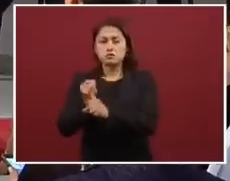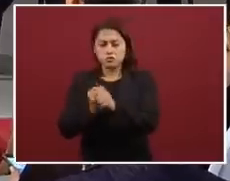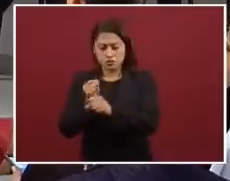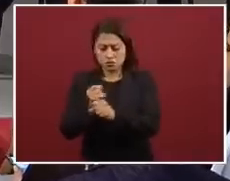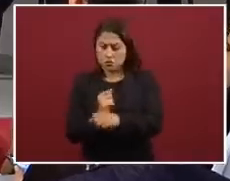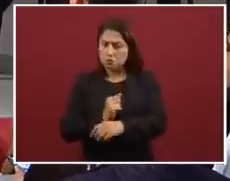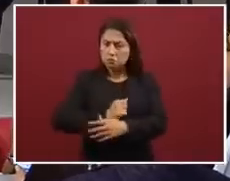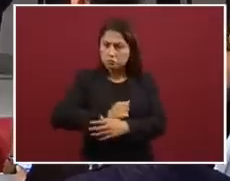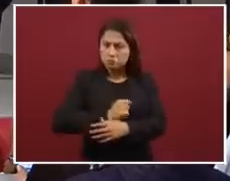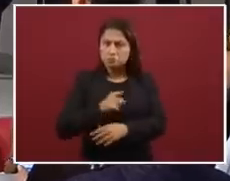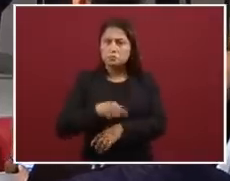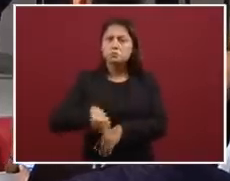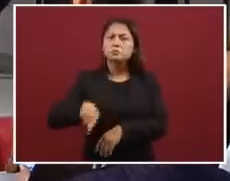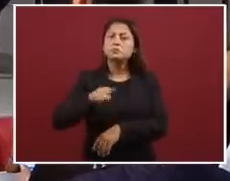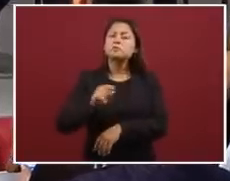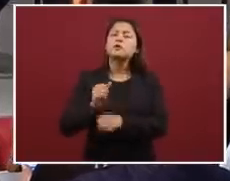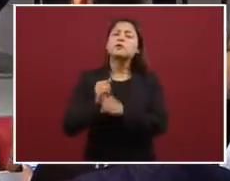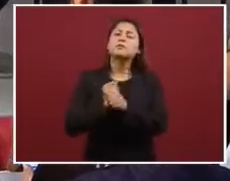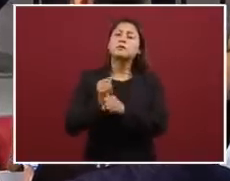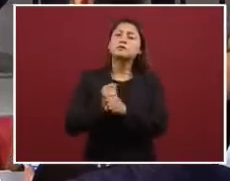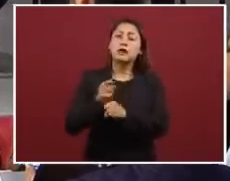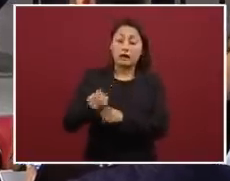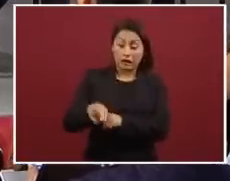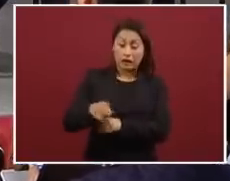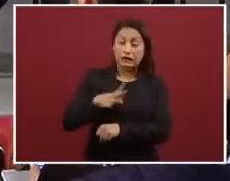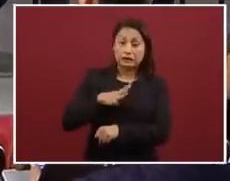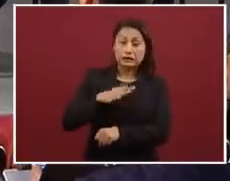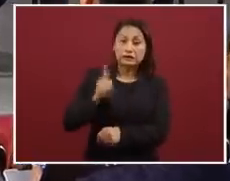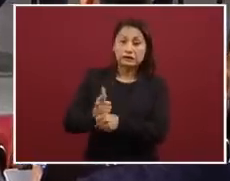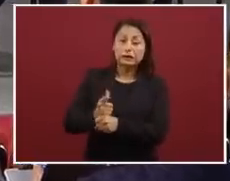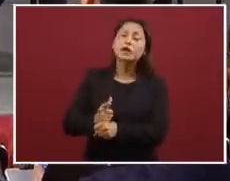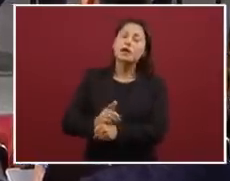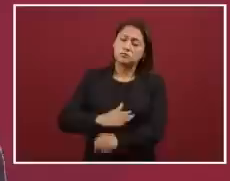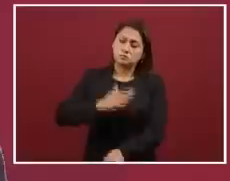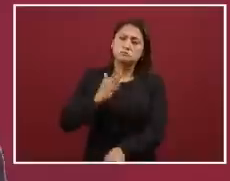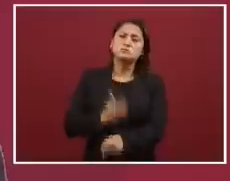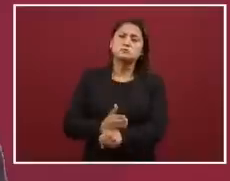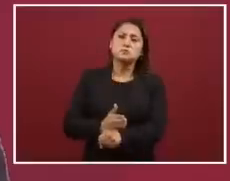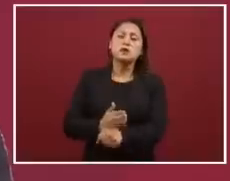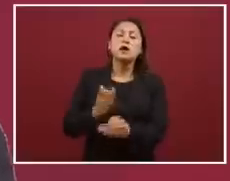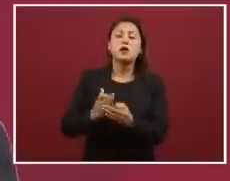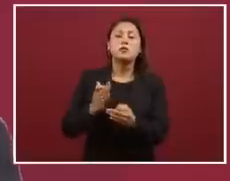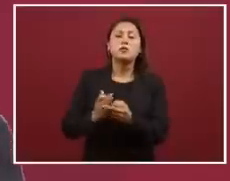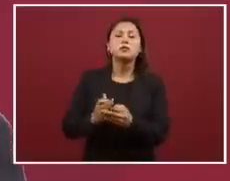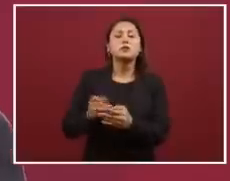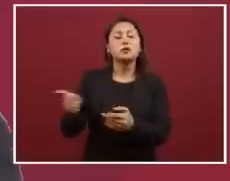está tipificado. La Contralora lo está investigando. Sí.